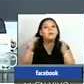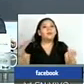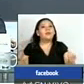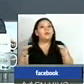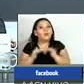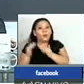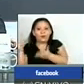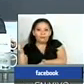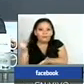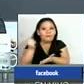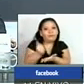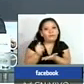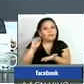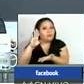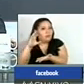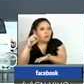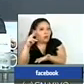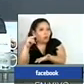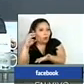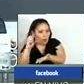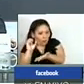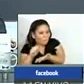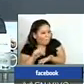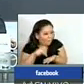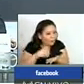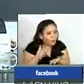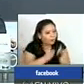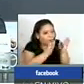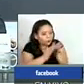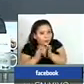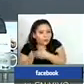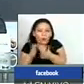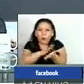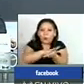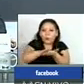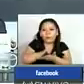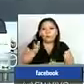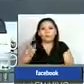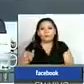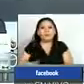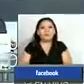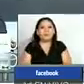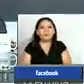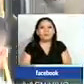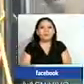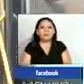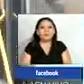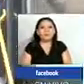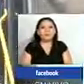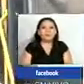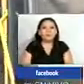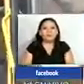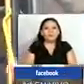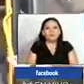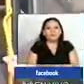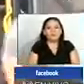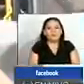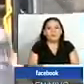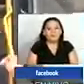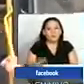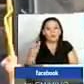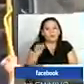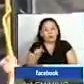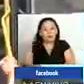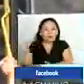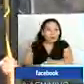entrega de un bono para cumplir con los protocolos de salud, dicen en las unidades de transporte. La compensación